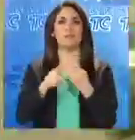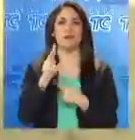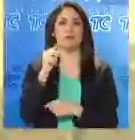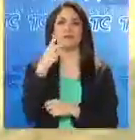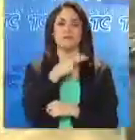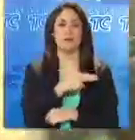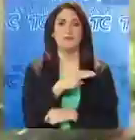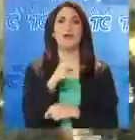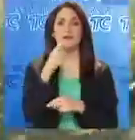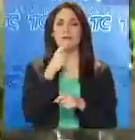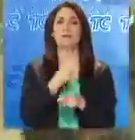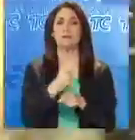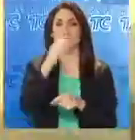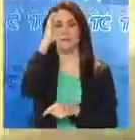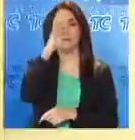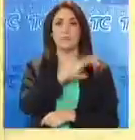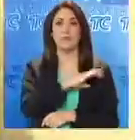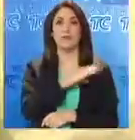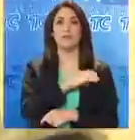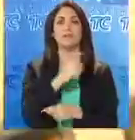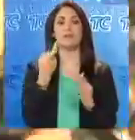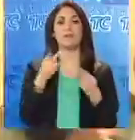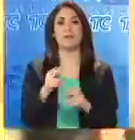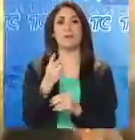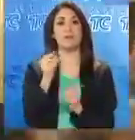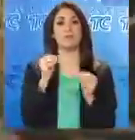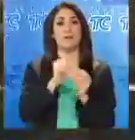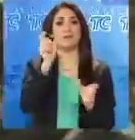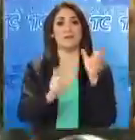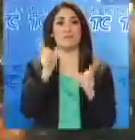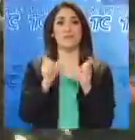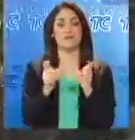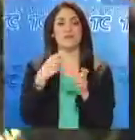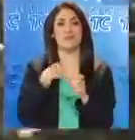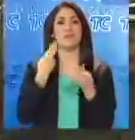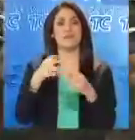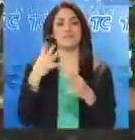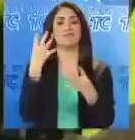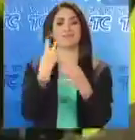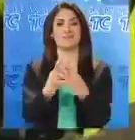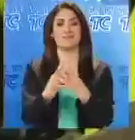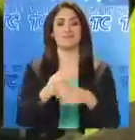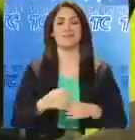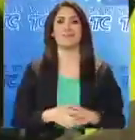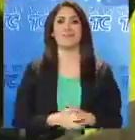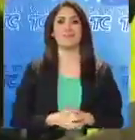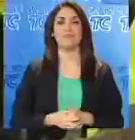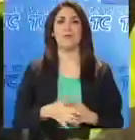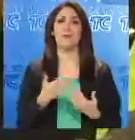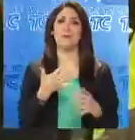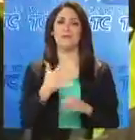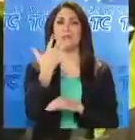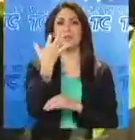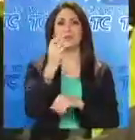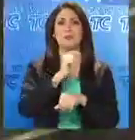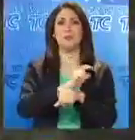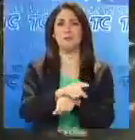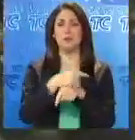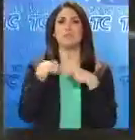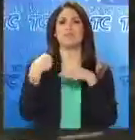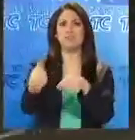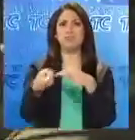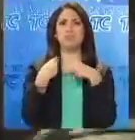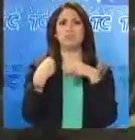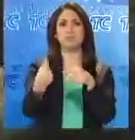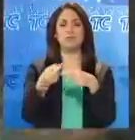rápida, la policía logró capturar a más de una docena de estos incitadores. Fuimos agredidos durante 15 minutos aproximadamente. El